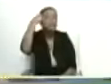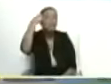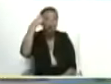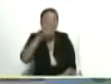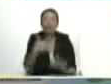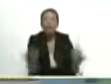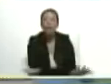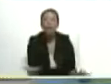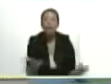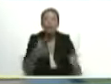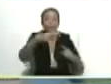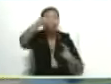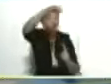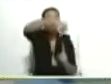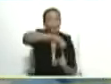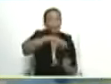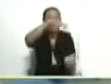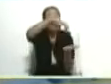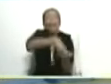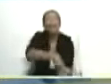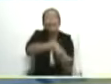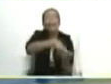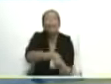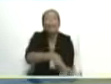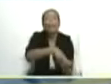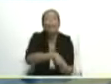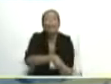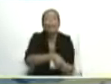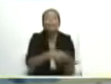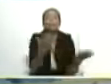tiene, es que se arrodillan, son unos cipayos.